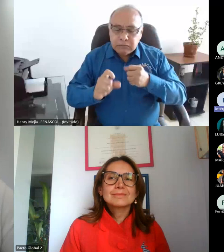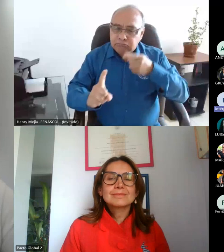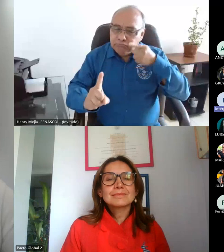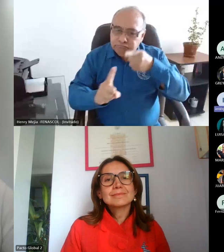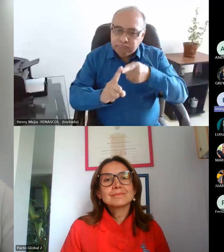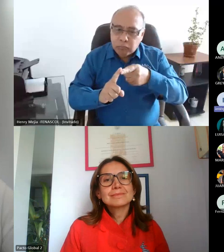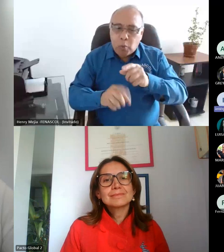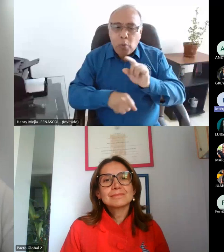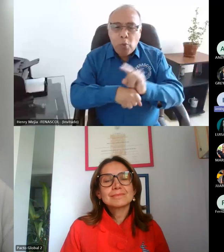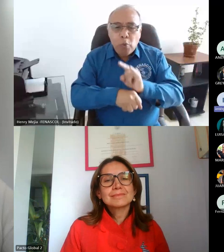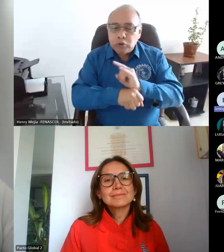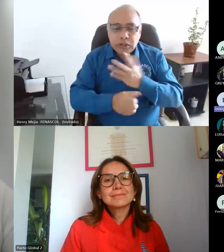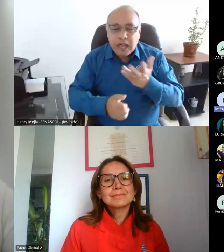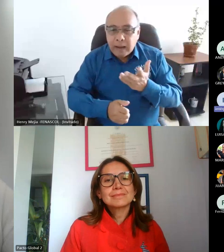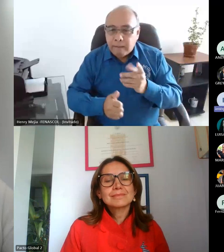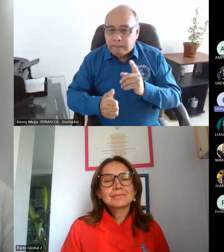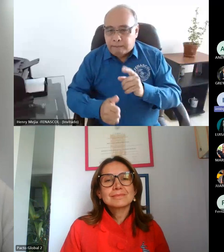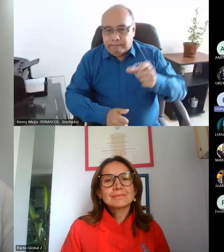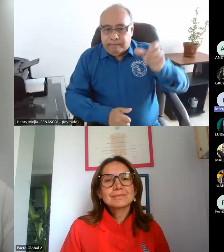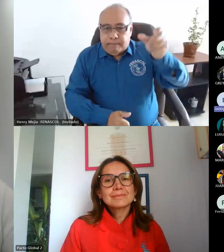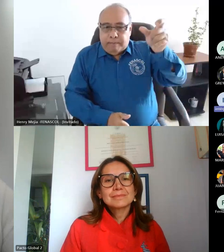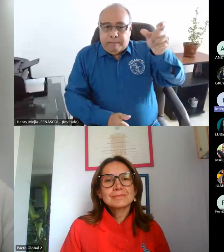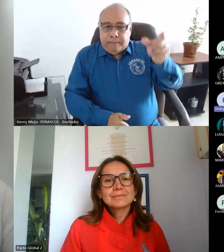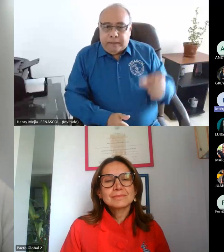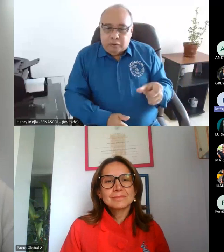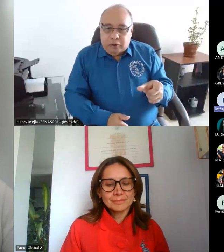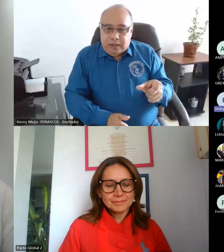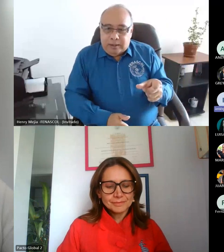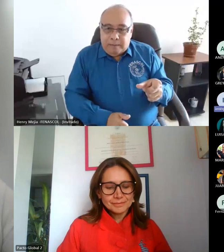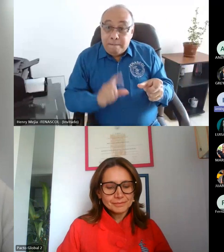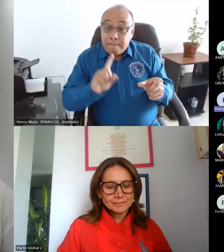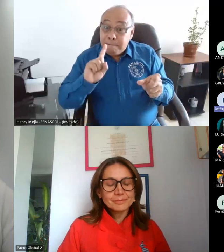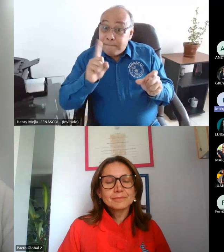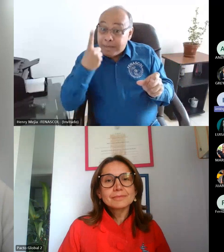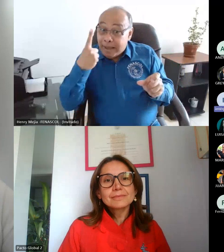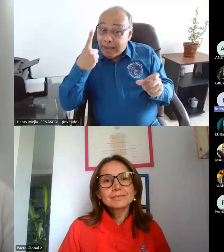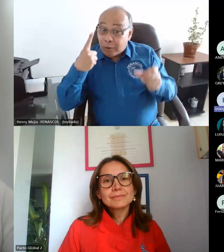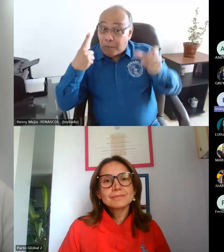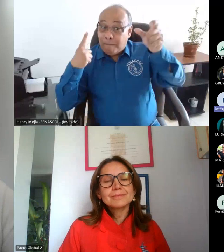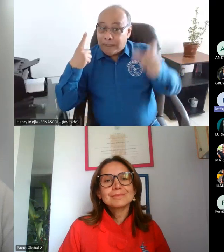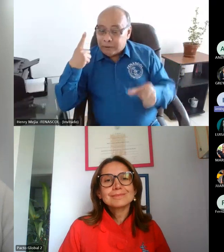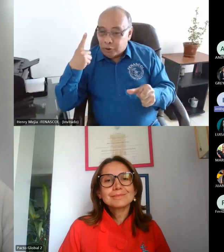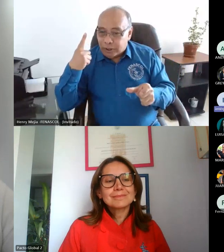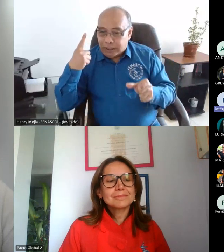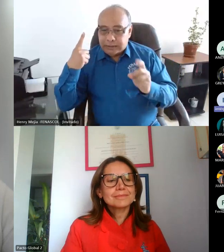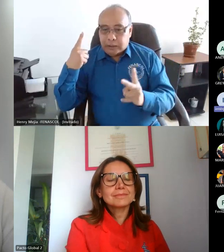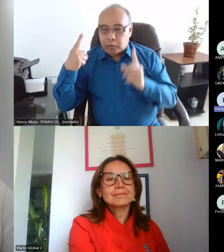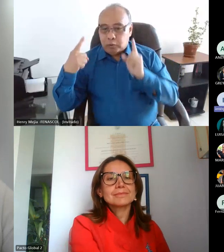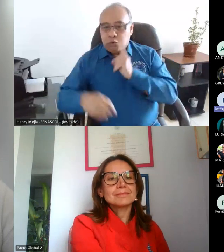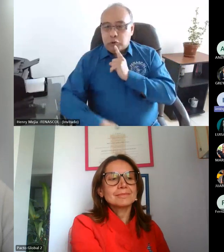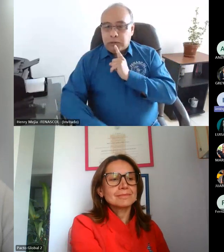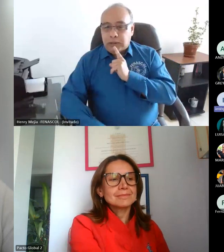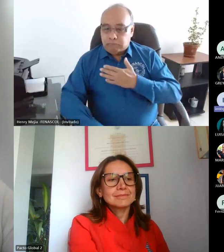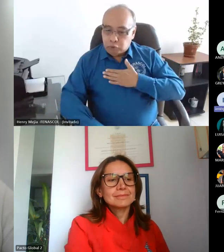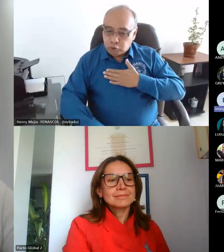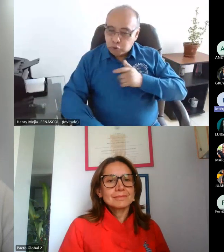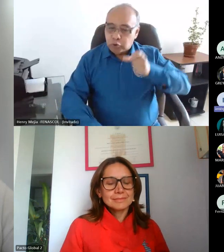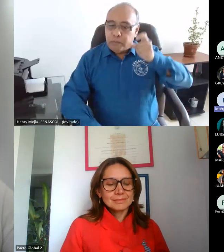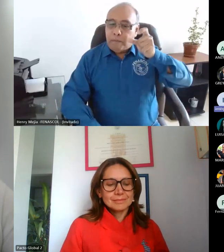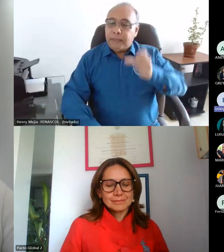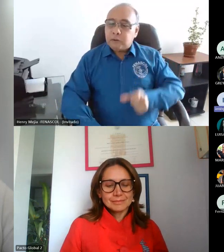sorda sí estamos enfocados en en que pues se nos debe mencionar o se nos debe